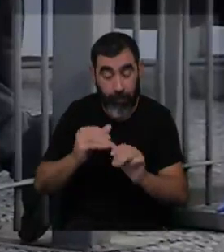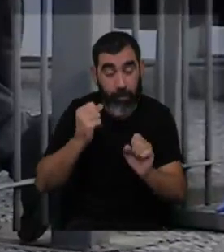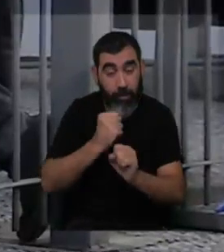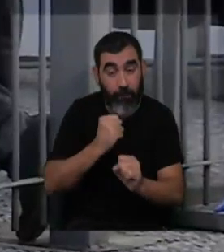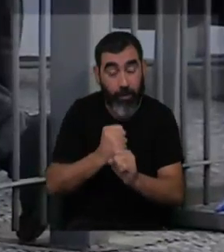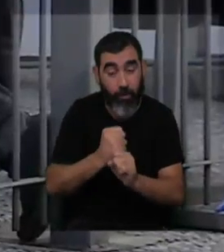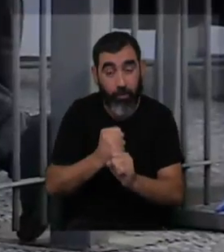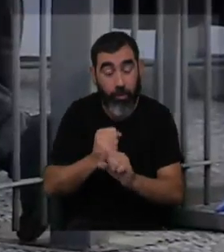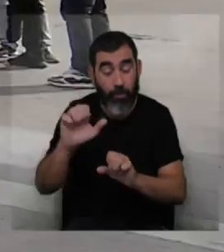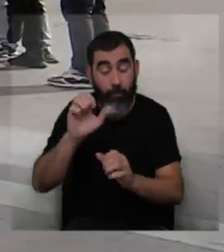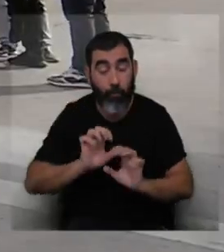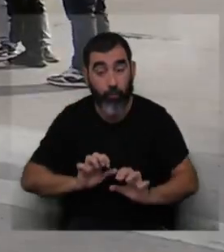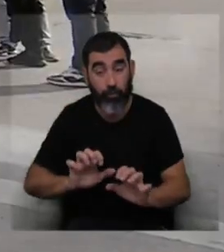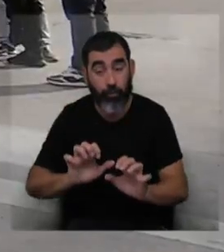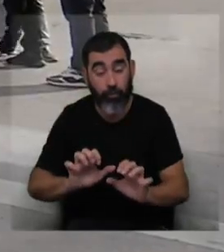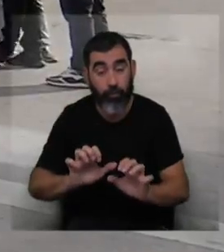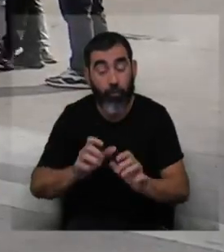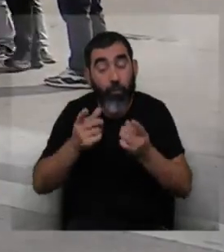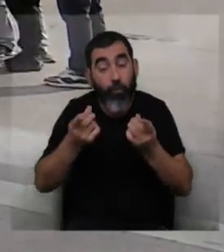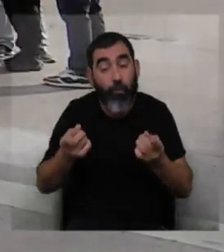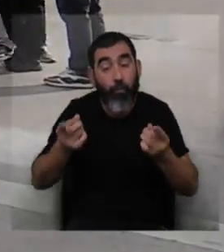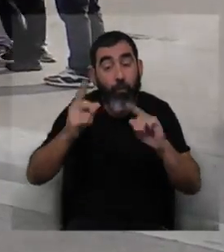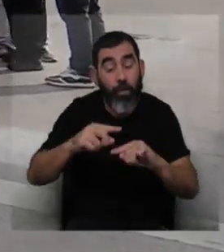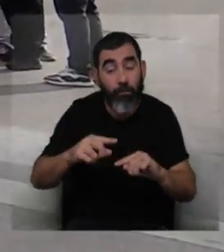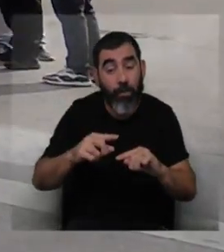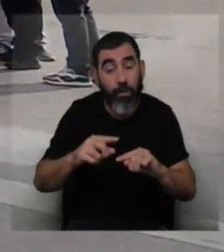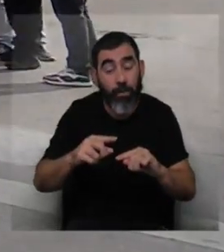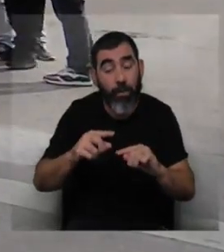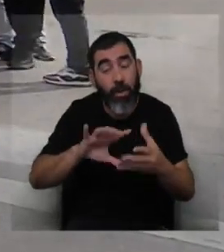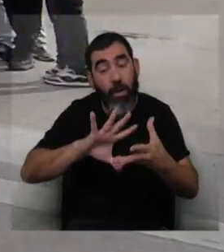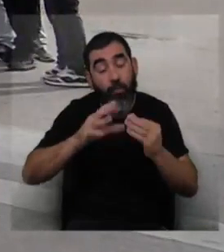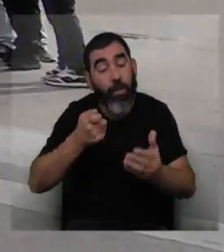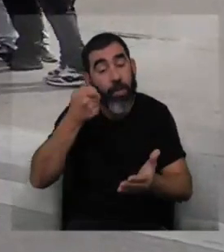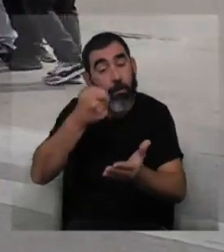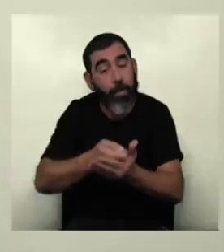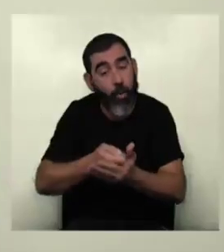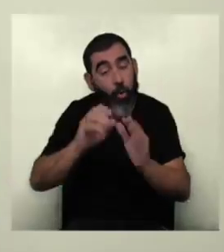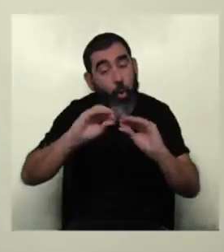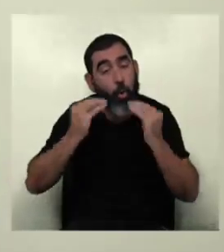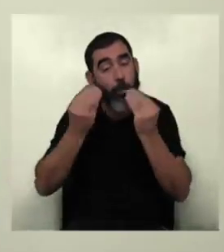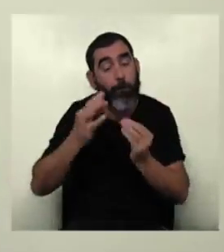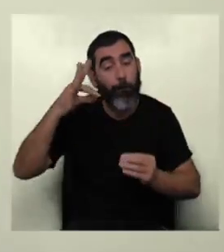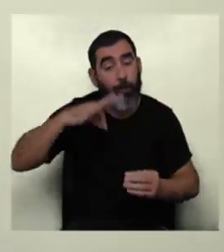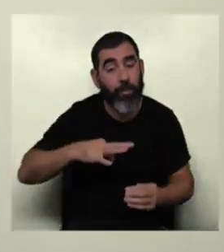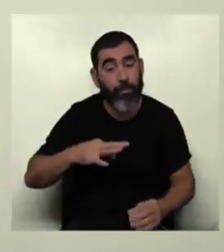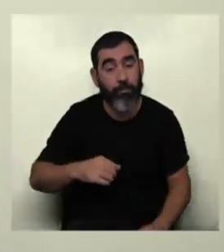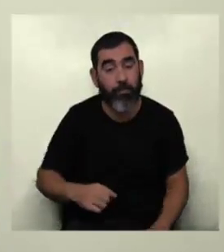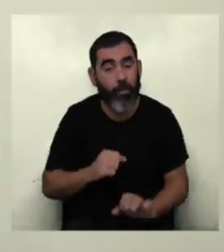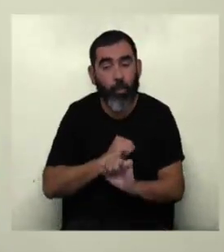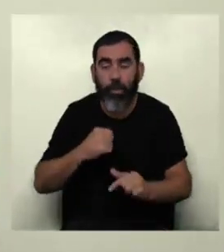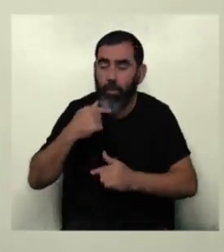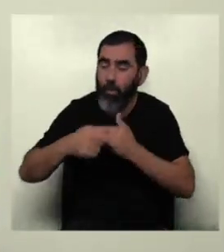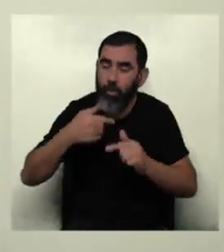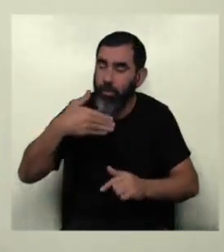tarea de sus empleados, se retome el camino del pago íntegro, pero no podemos ir más allá,